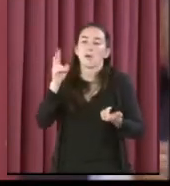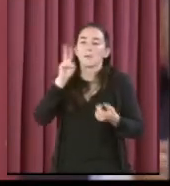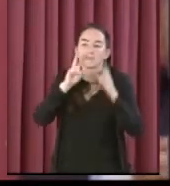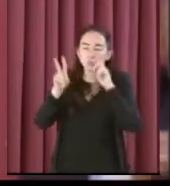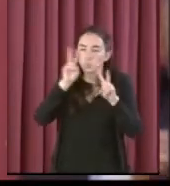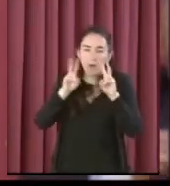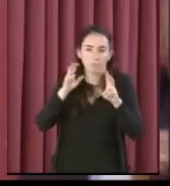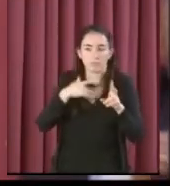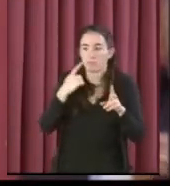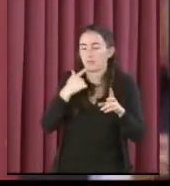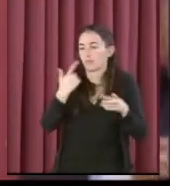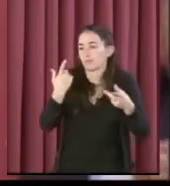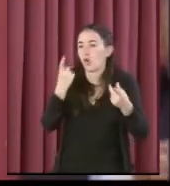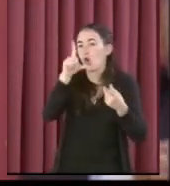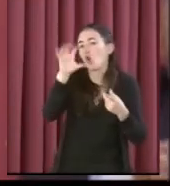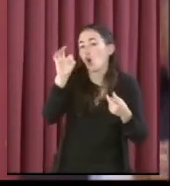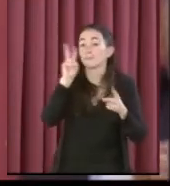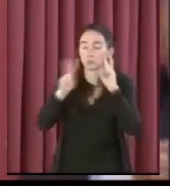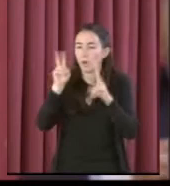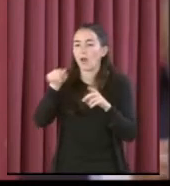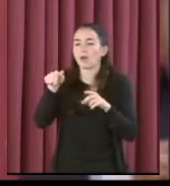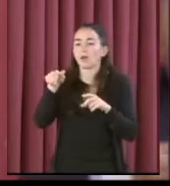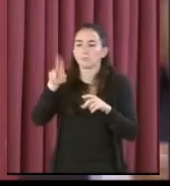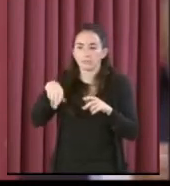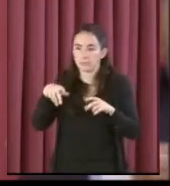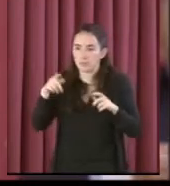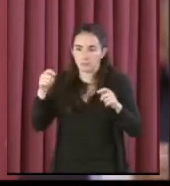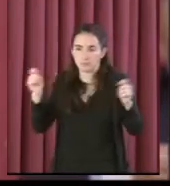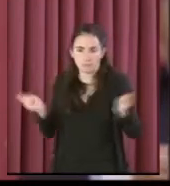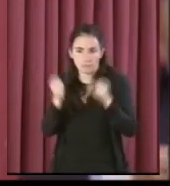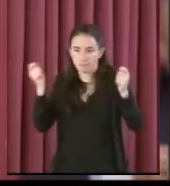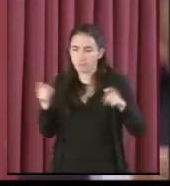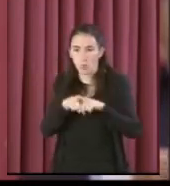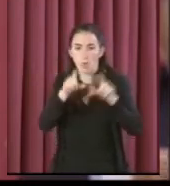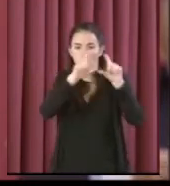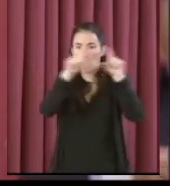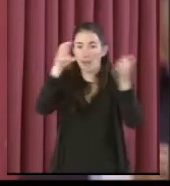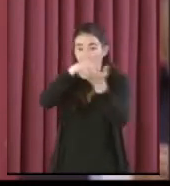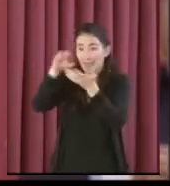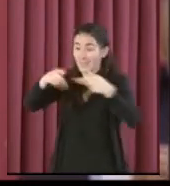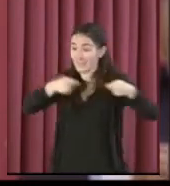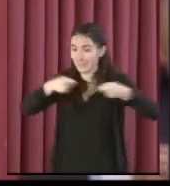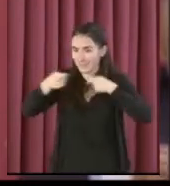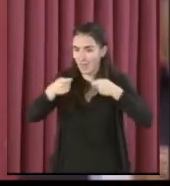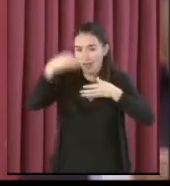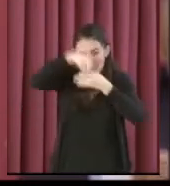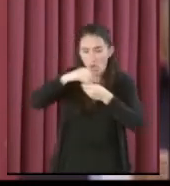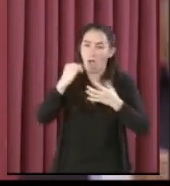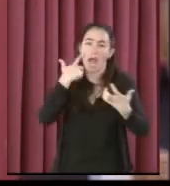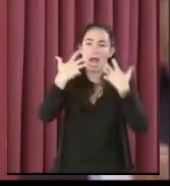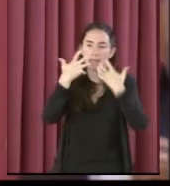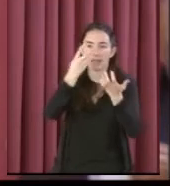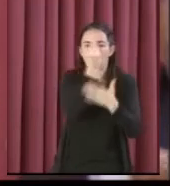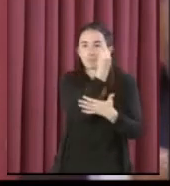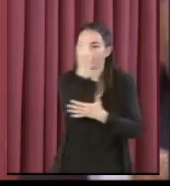iniciativa que se está desarrollando estos días y que ha convertido 22 comercios en auténticas instalaciones artísticas.